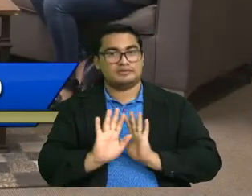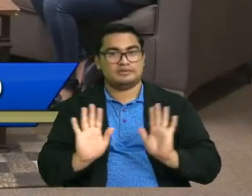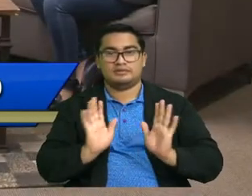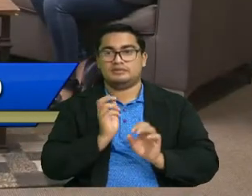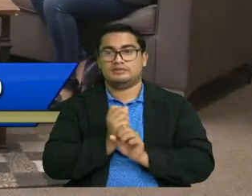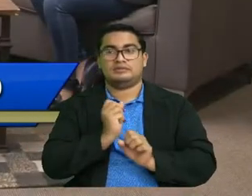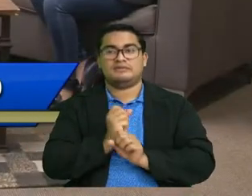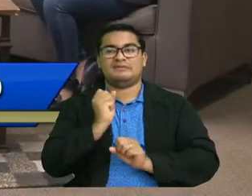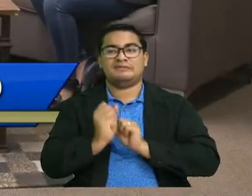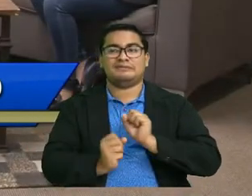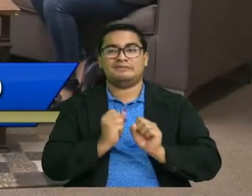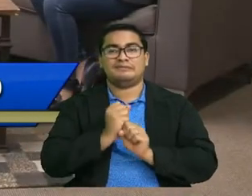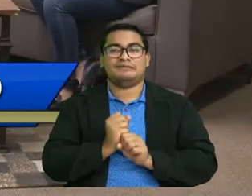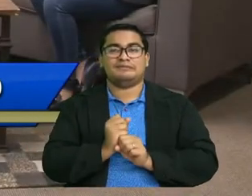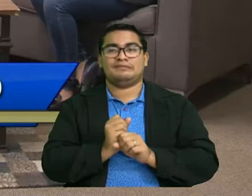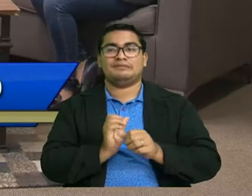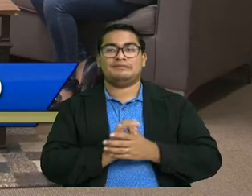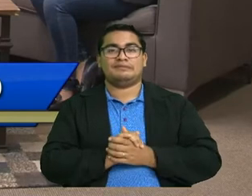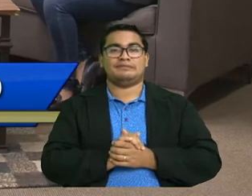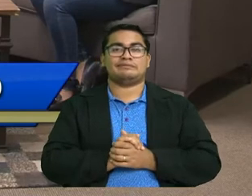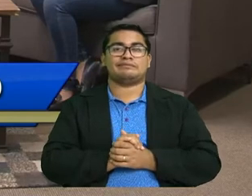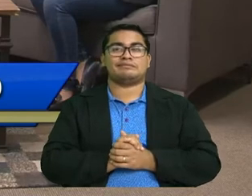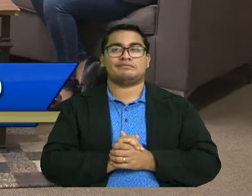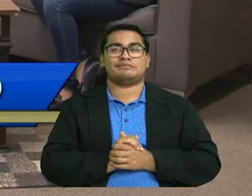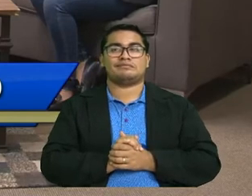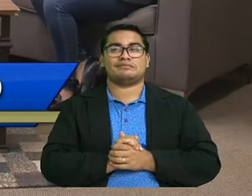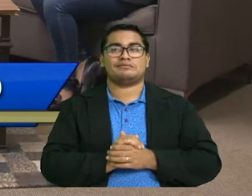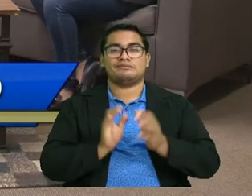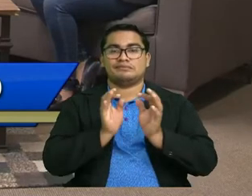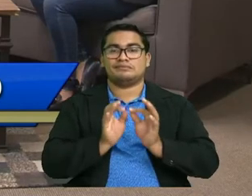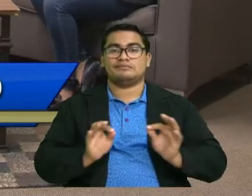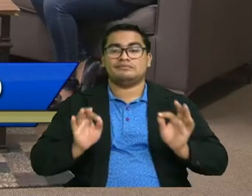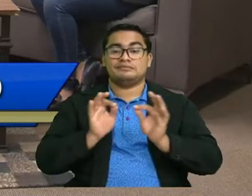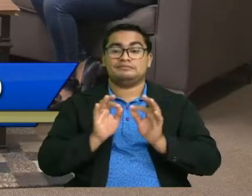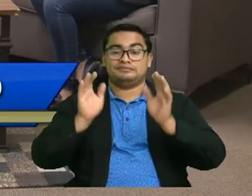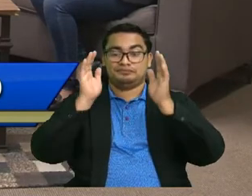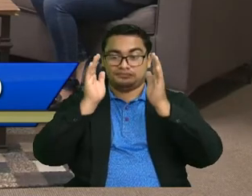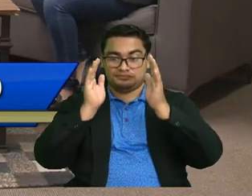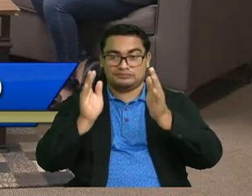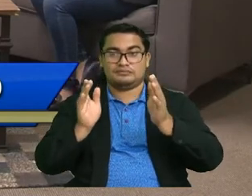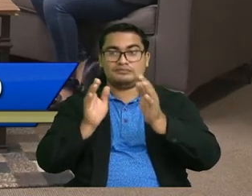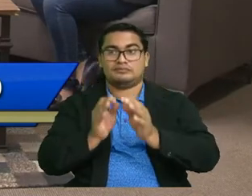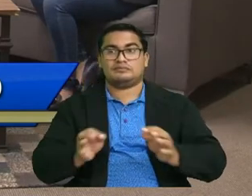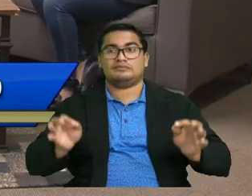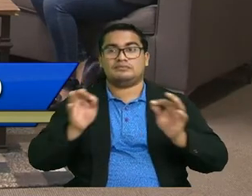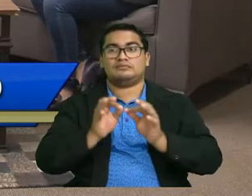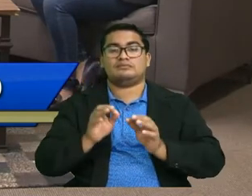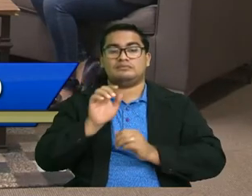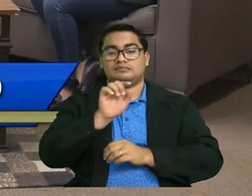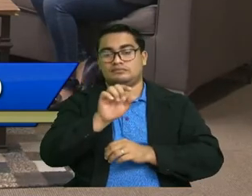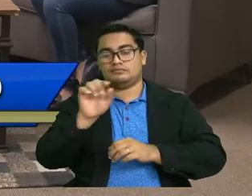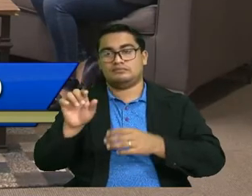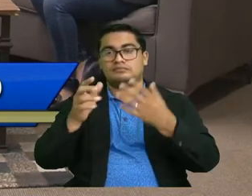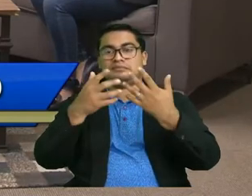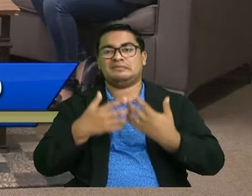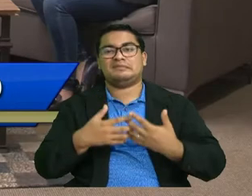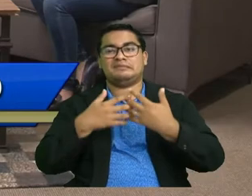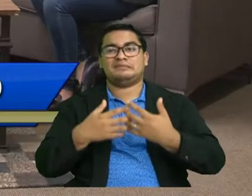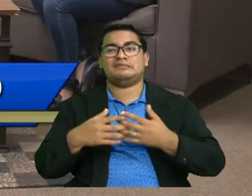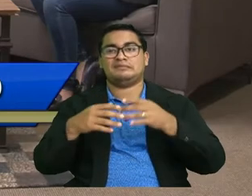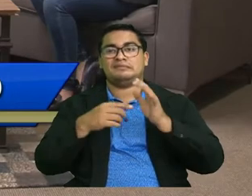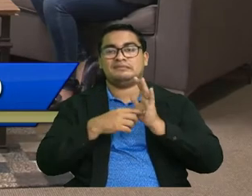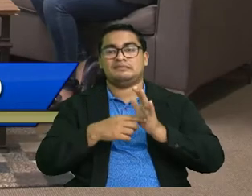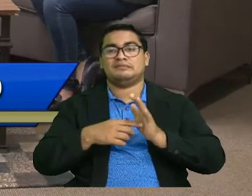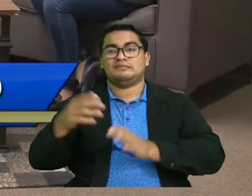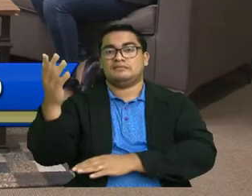operativo anual y listo. No. El impacto es trascendental para estas empresas, porque a partir de una